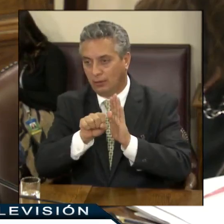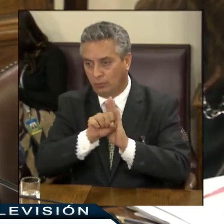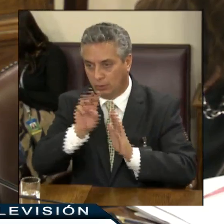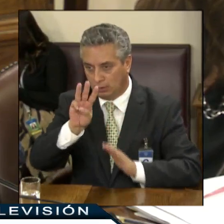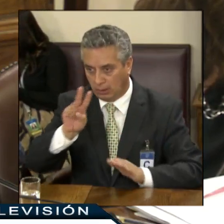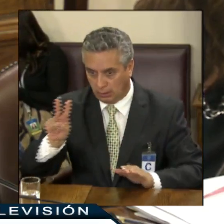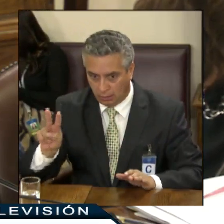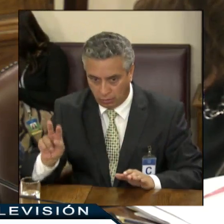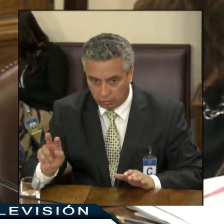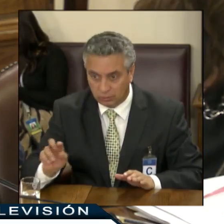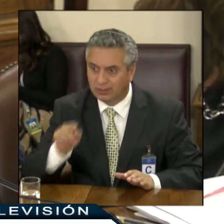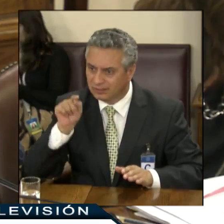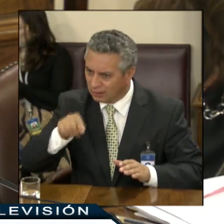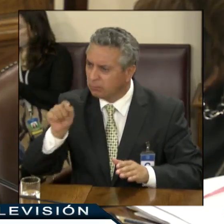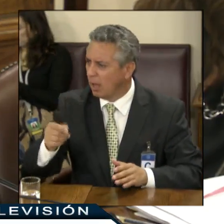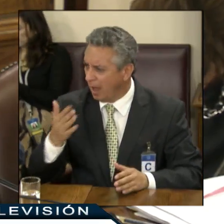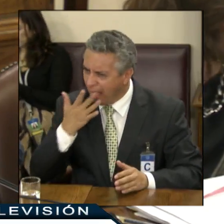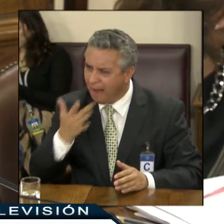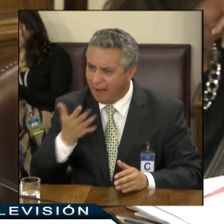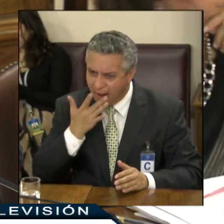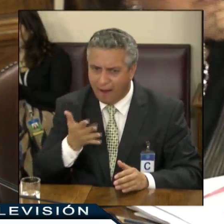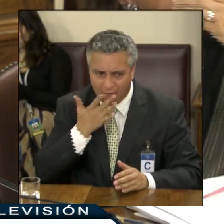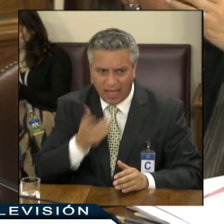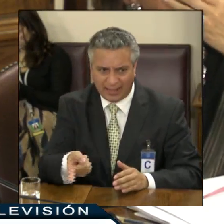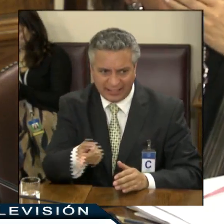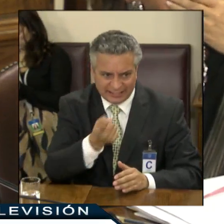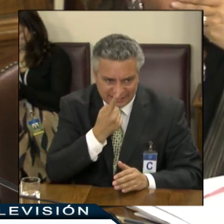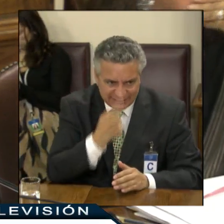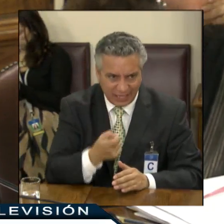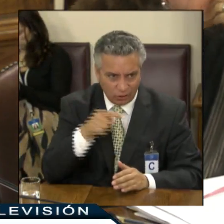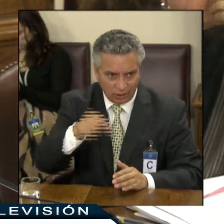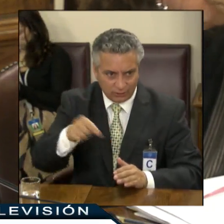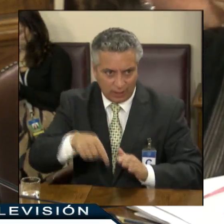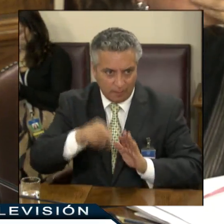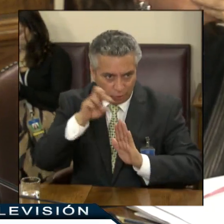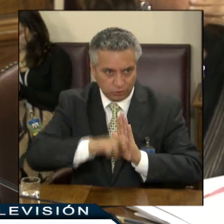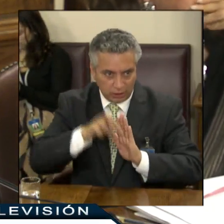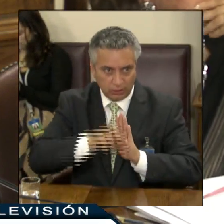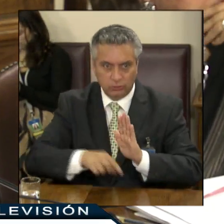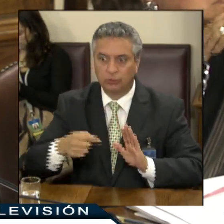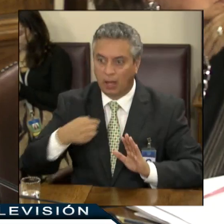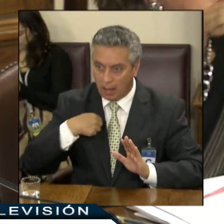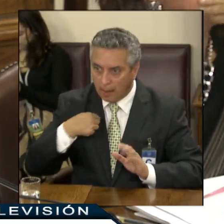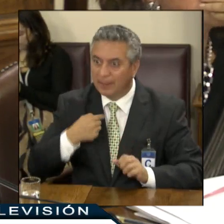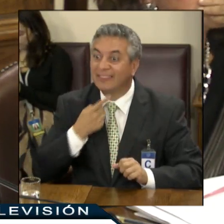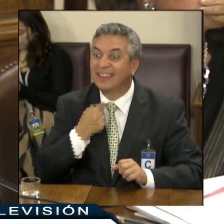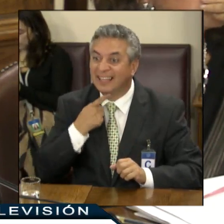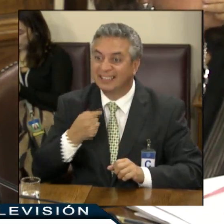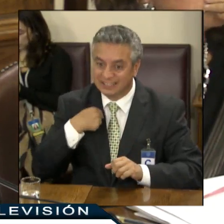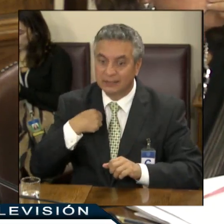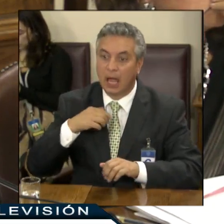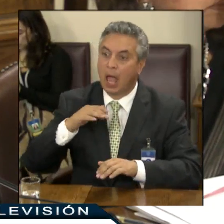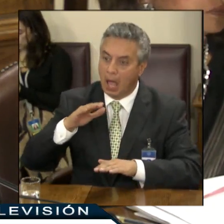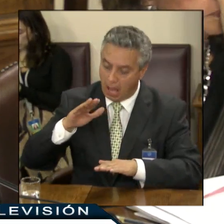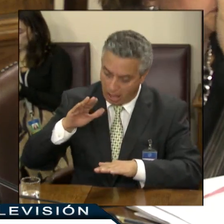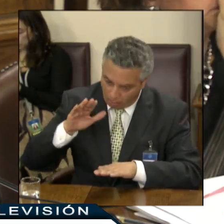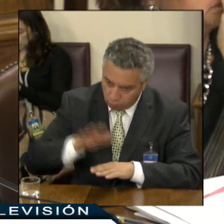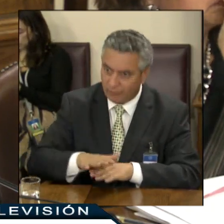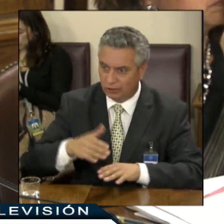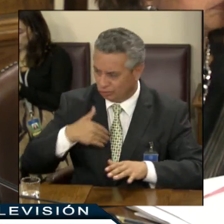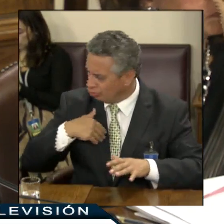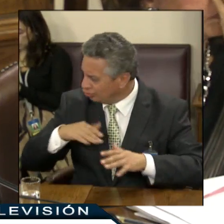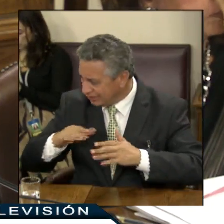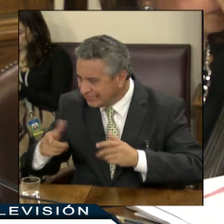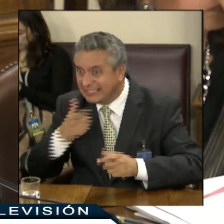que empezar a hablar en serio este proyecto a mí me interesa que se apruebe lo voy a respaldar y voy a tratar de rescatar el